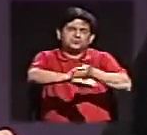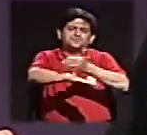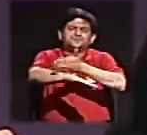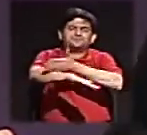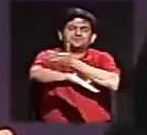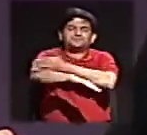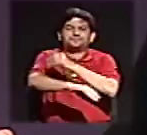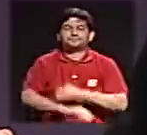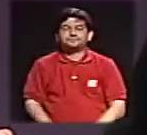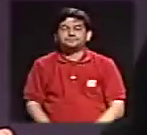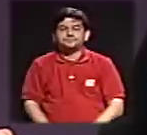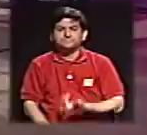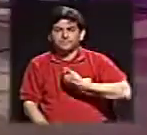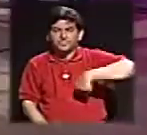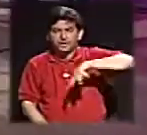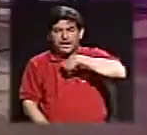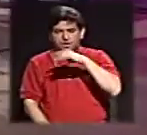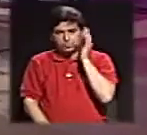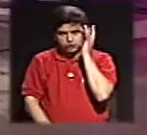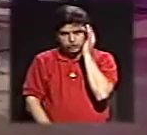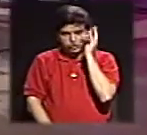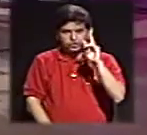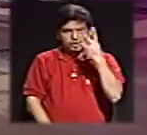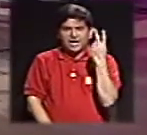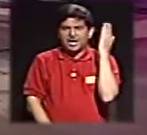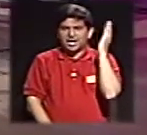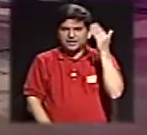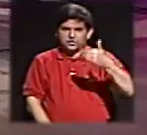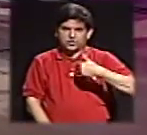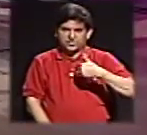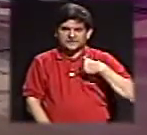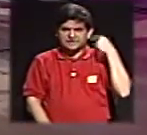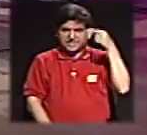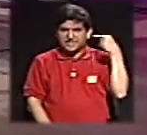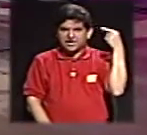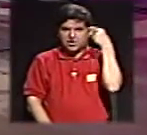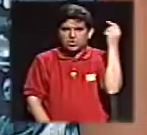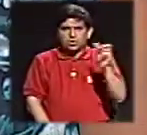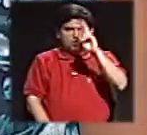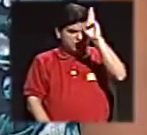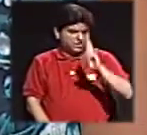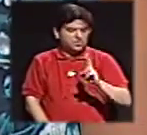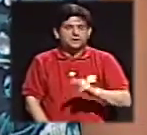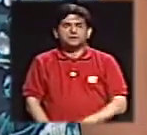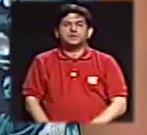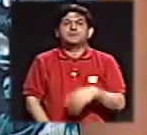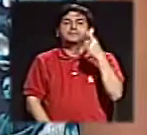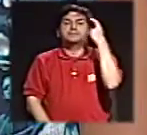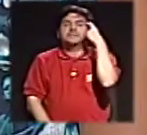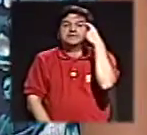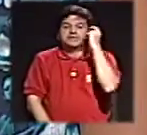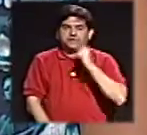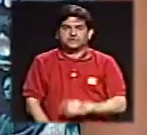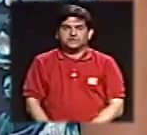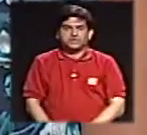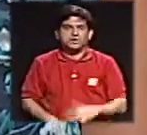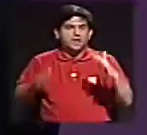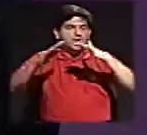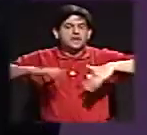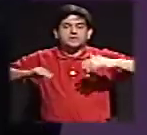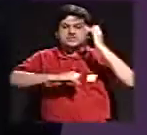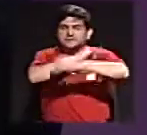¿verdad? A nosotros nos preocupa además el doble discurso que está teniendo el Estado costarricense de cara, digamos, hacia los